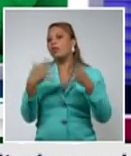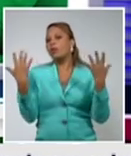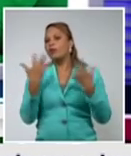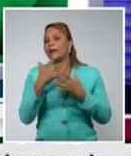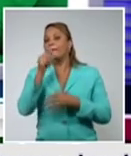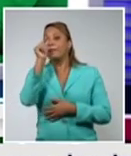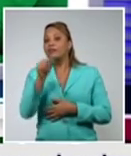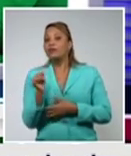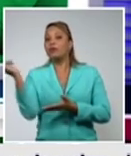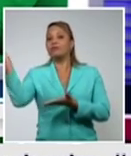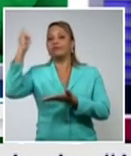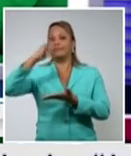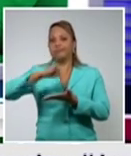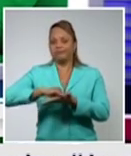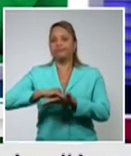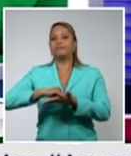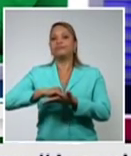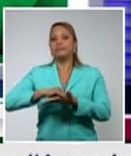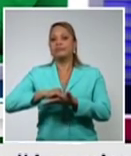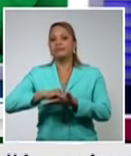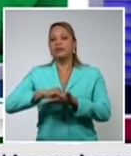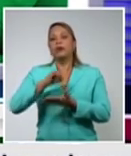internacionales. Eso da un